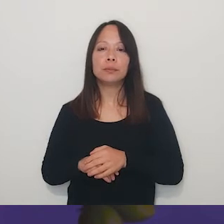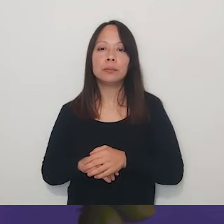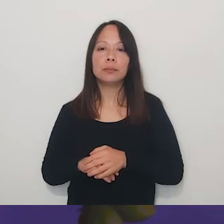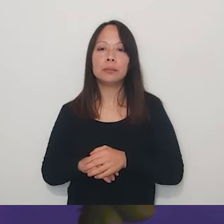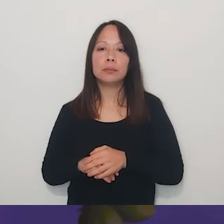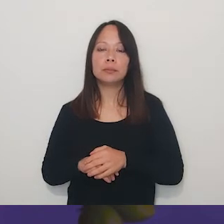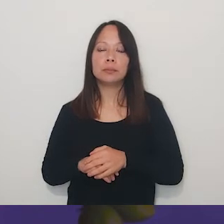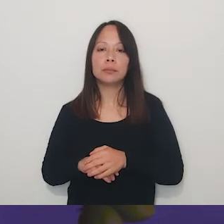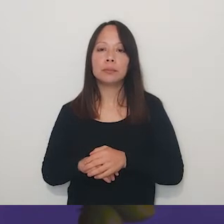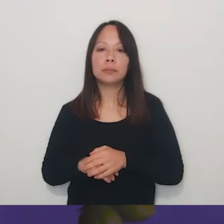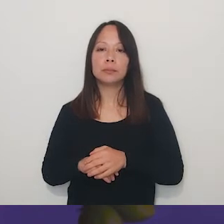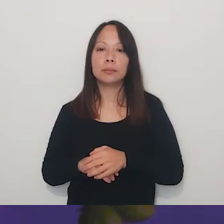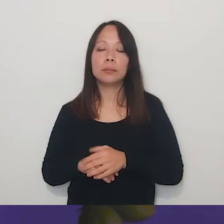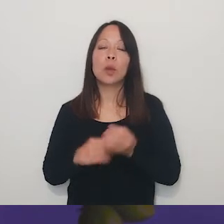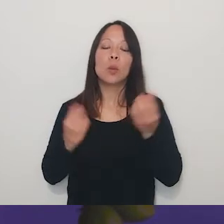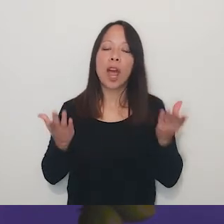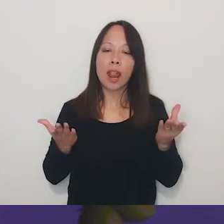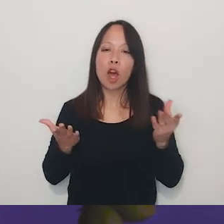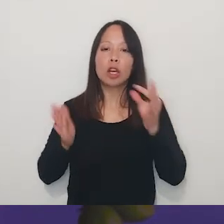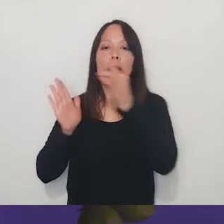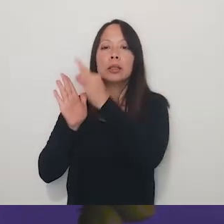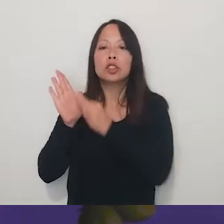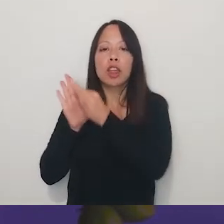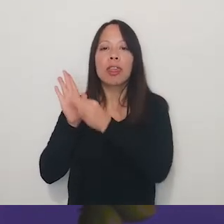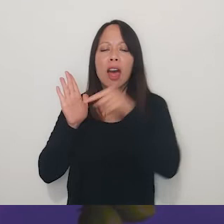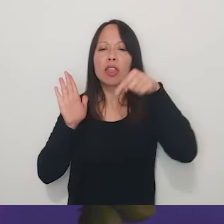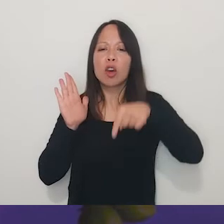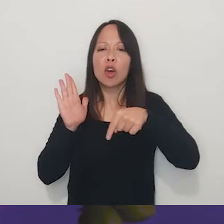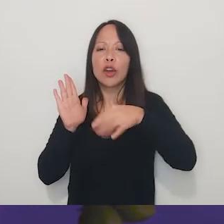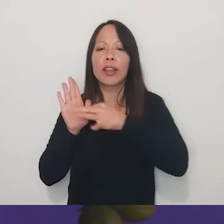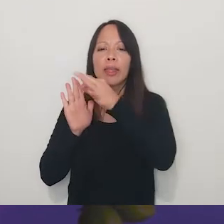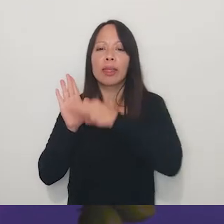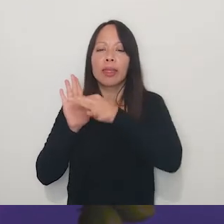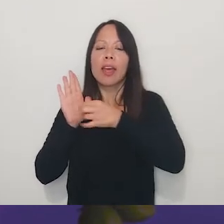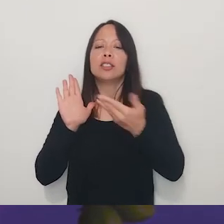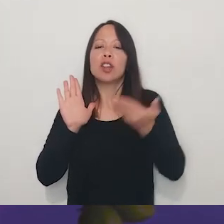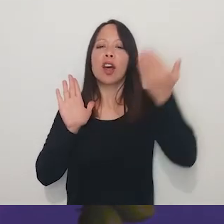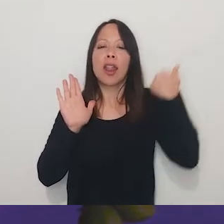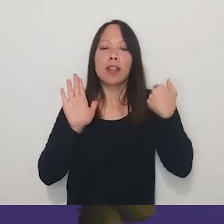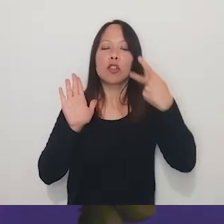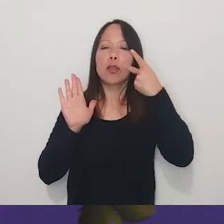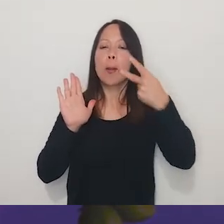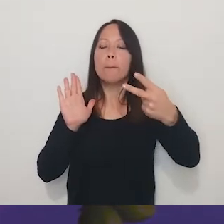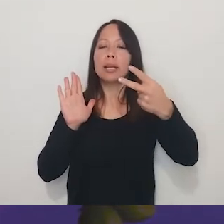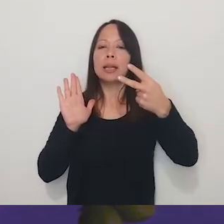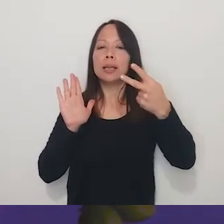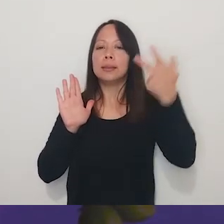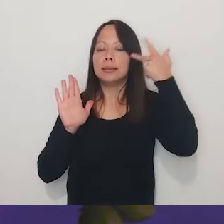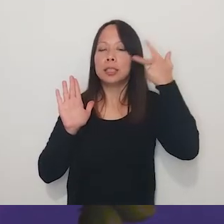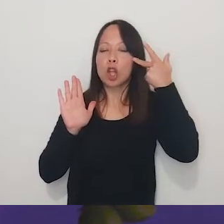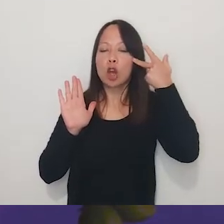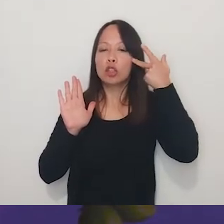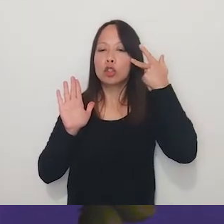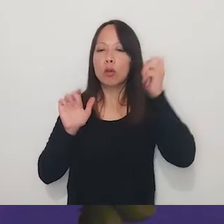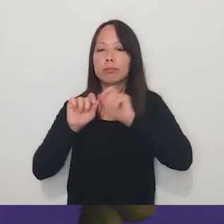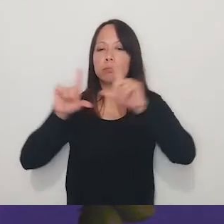exoma o un genoma. Estos son los datos de hoy, estos son los datos de hace unos años, del 2018 creo, o sea, como